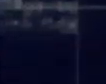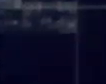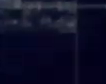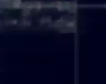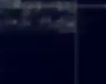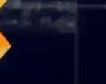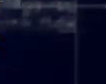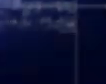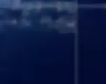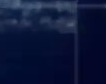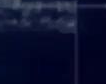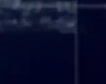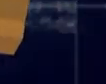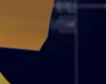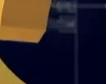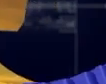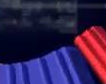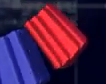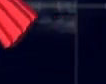Ecuador no para.